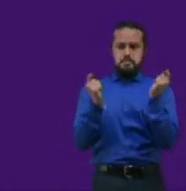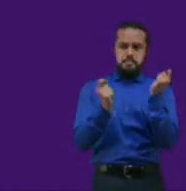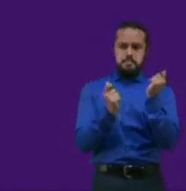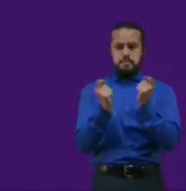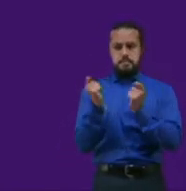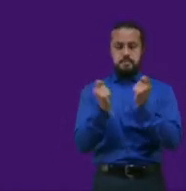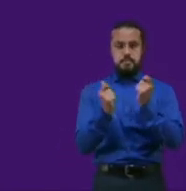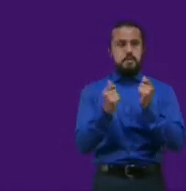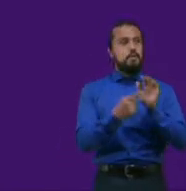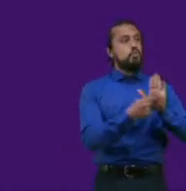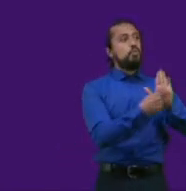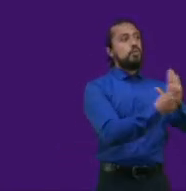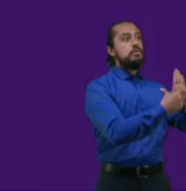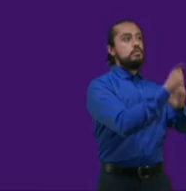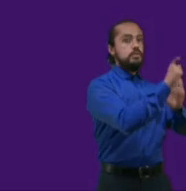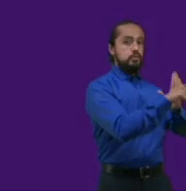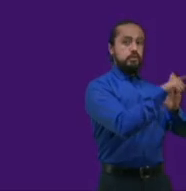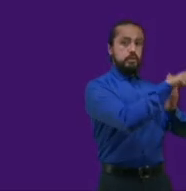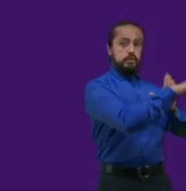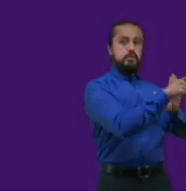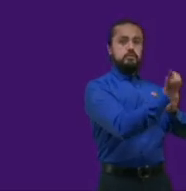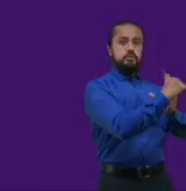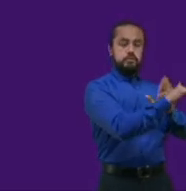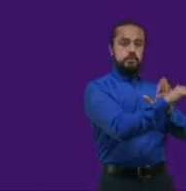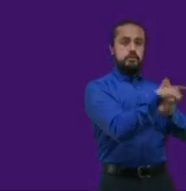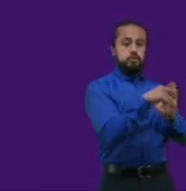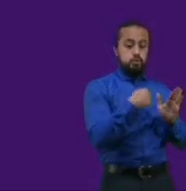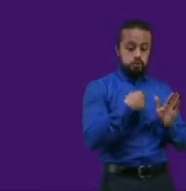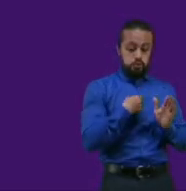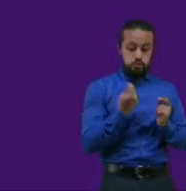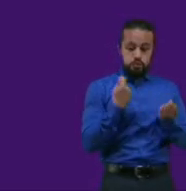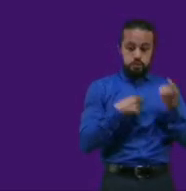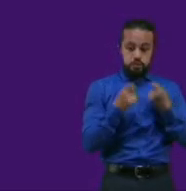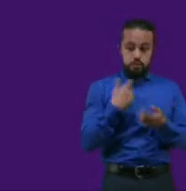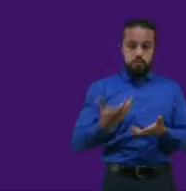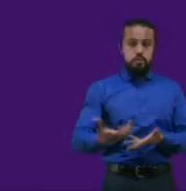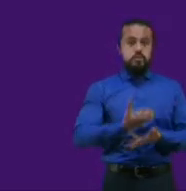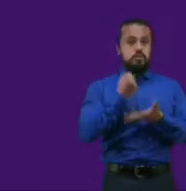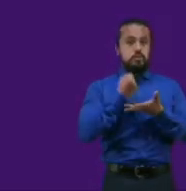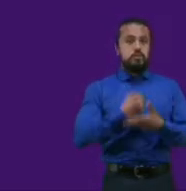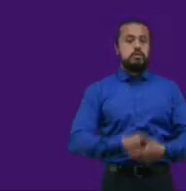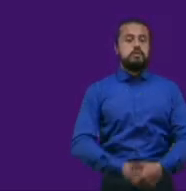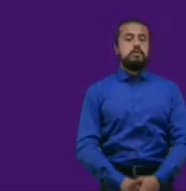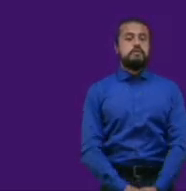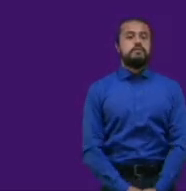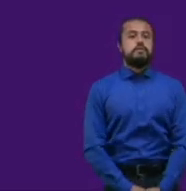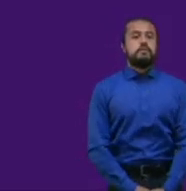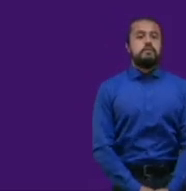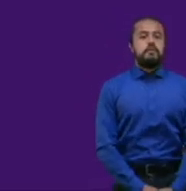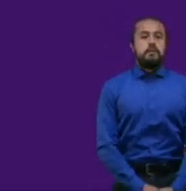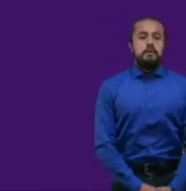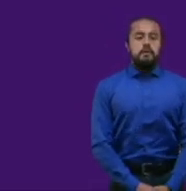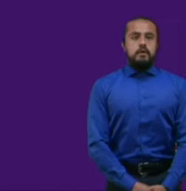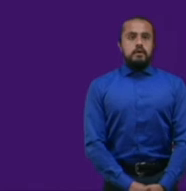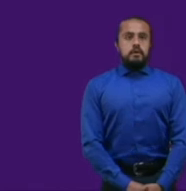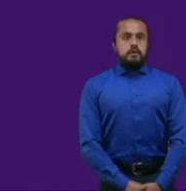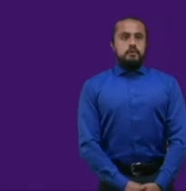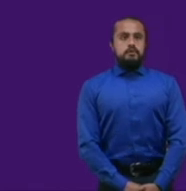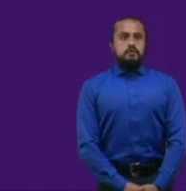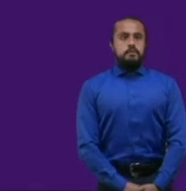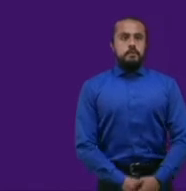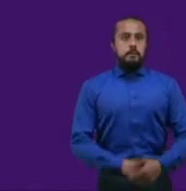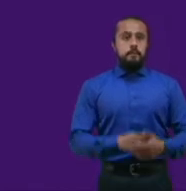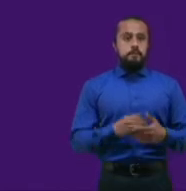al inversionista como un indicador de que tienes un negocio sólido. Y yo creo, Javier, que nosotros que somos